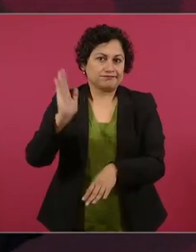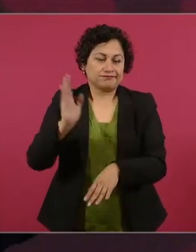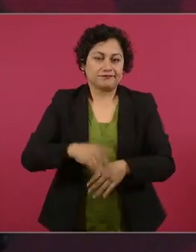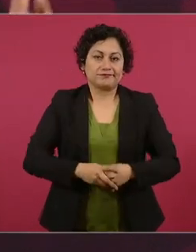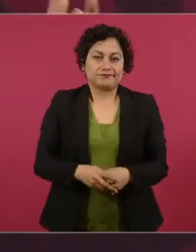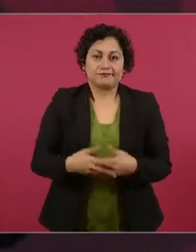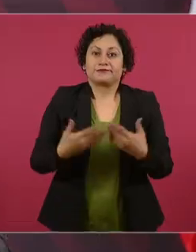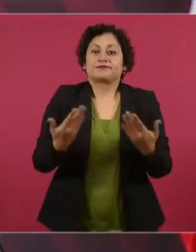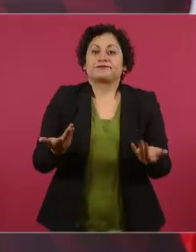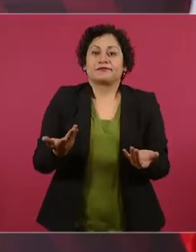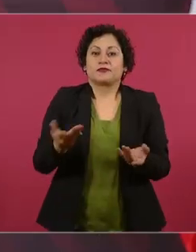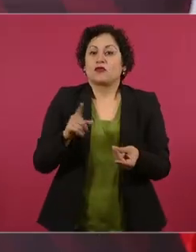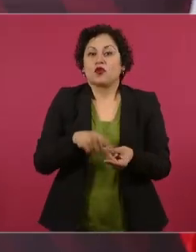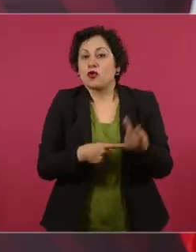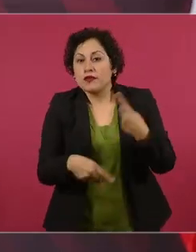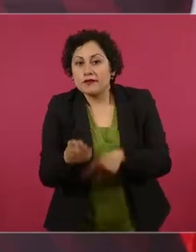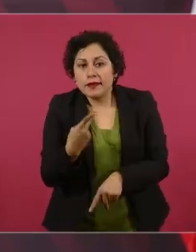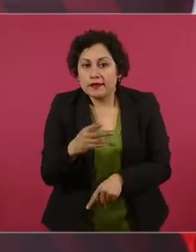¿Y dónde está el cobre?